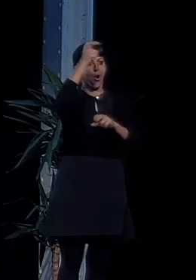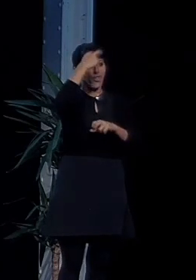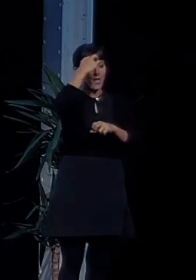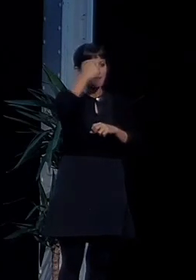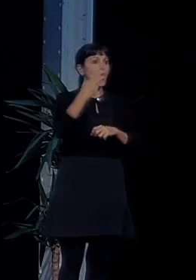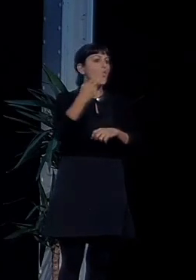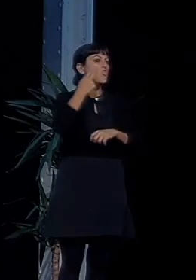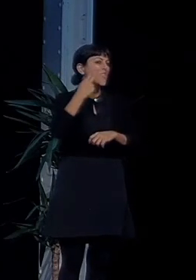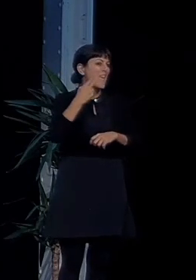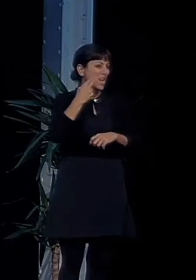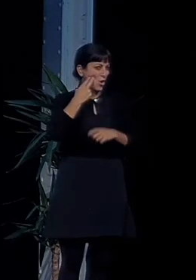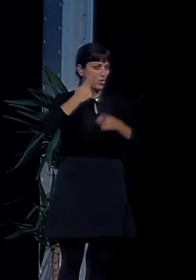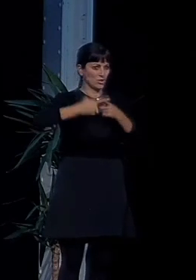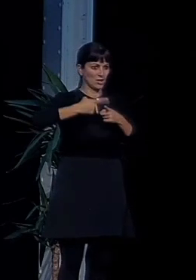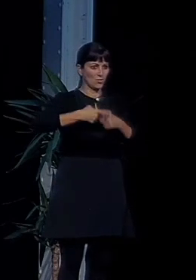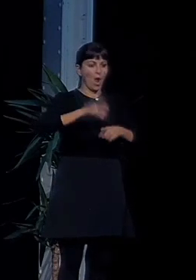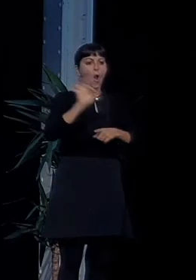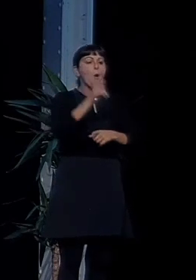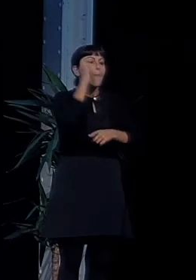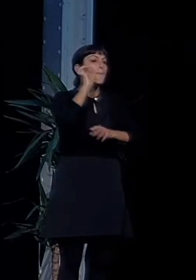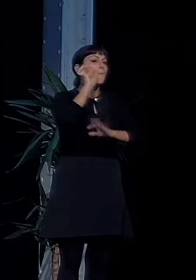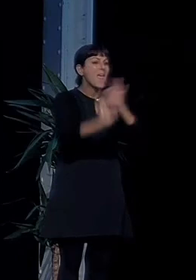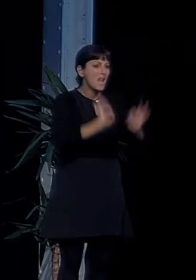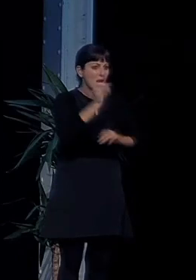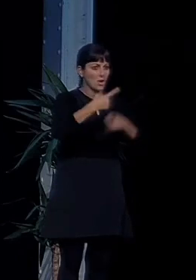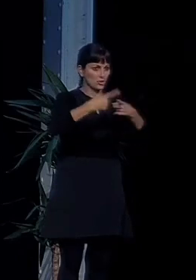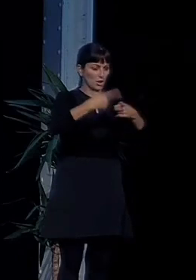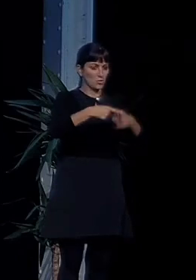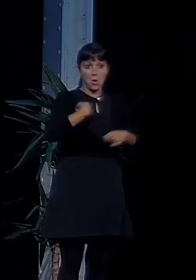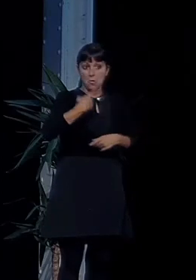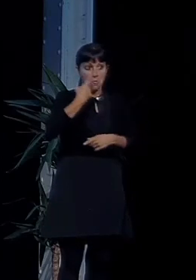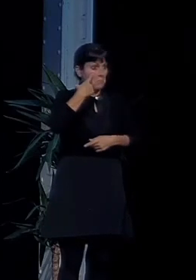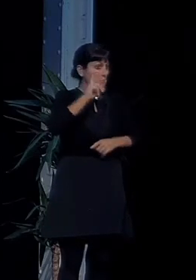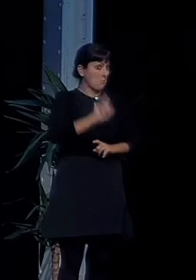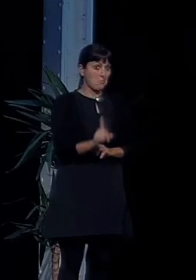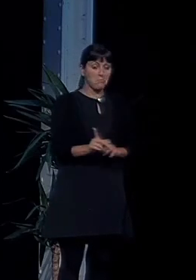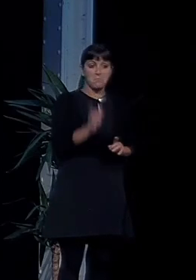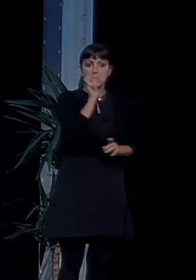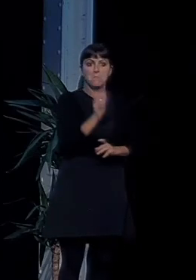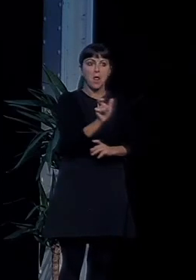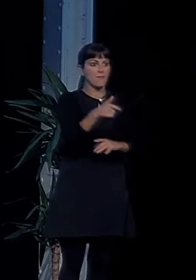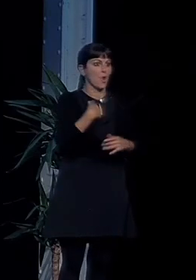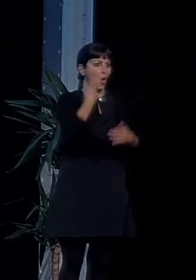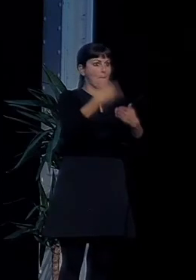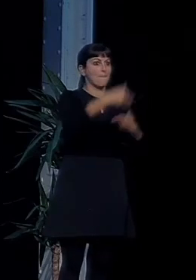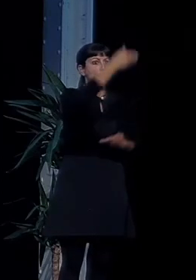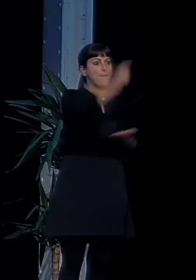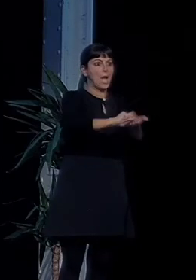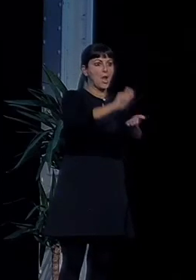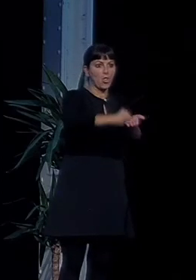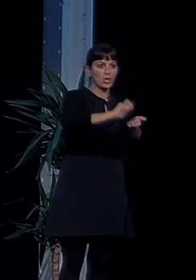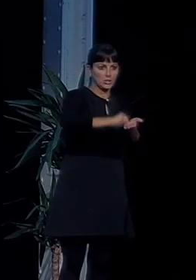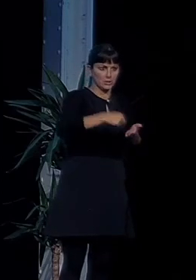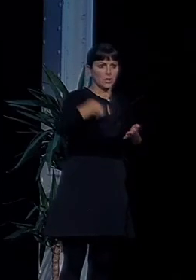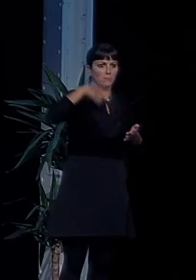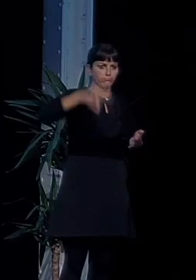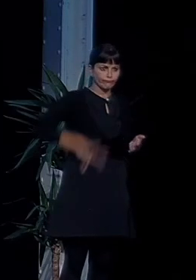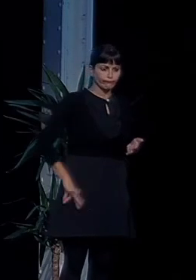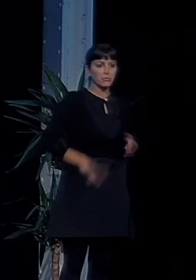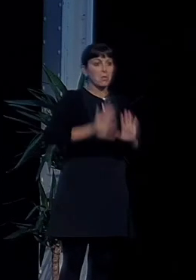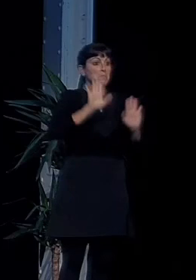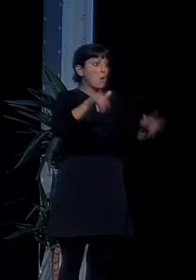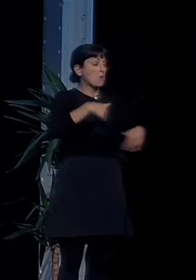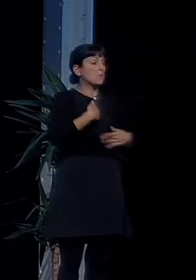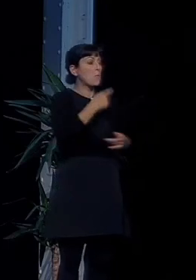del peligro sexual. Yo te he de reconocer que no lo conocía. Sí. Que yo soy periodista, que llevo mucho tiempo investigando sobre el tema de cómo los